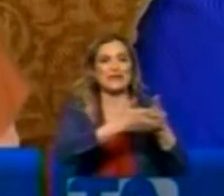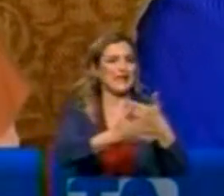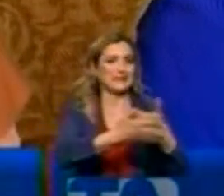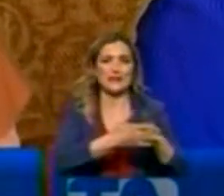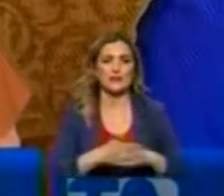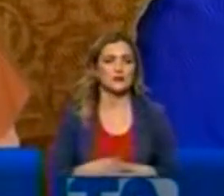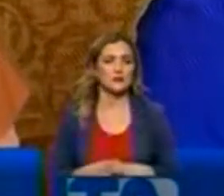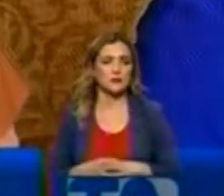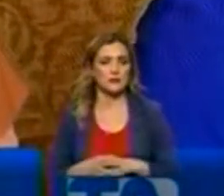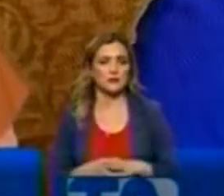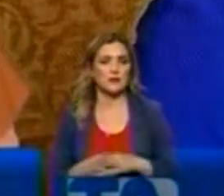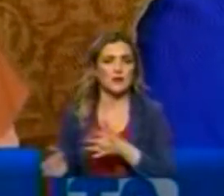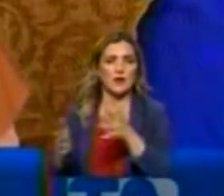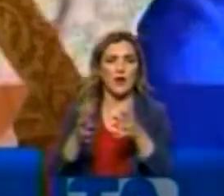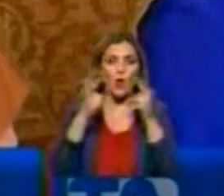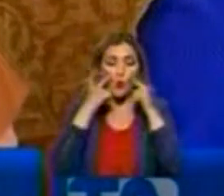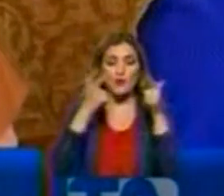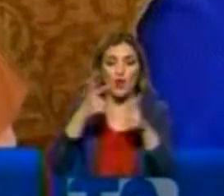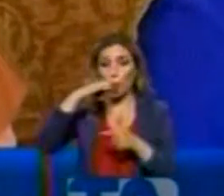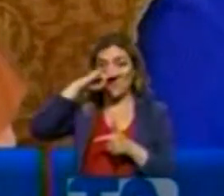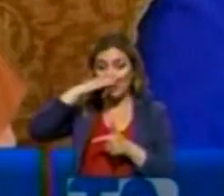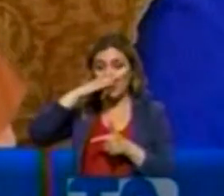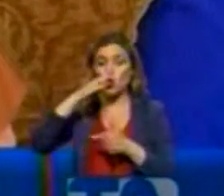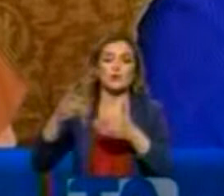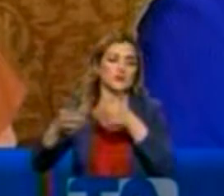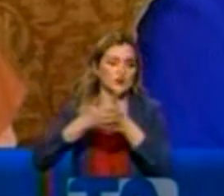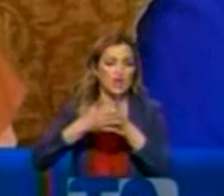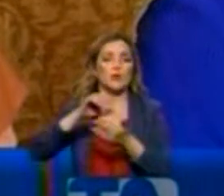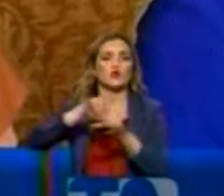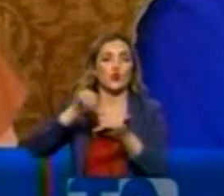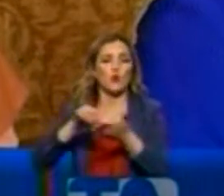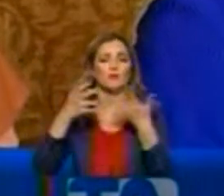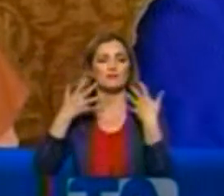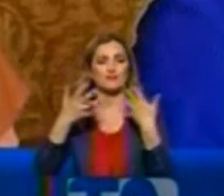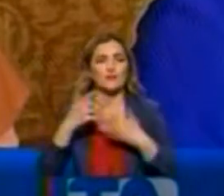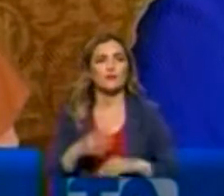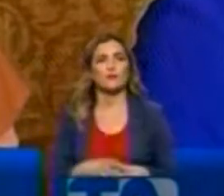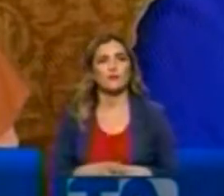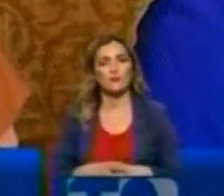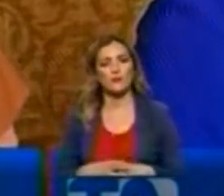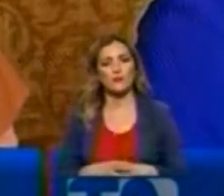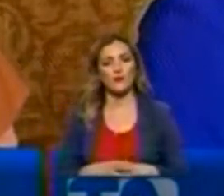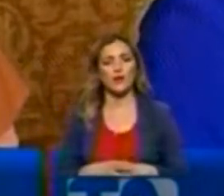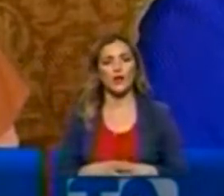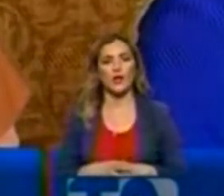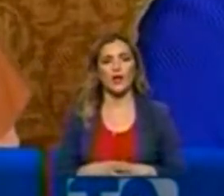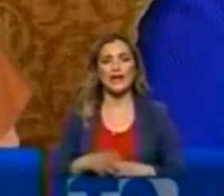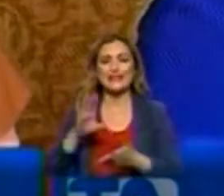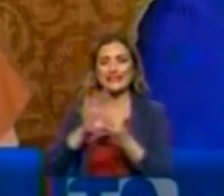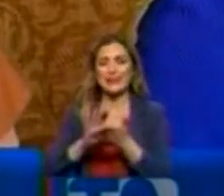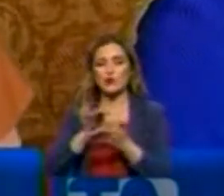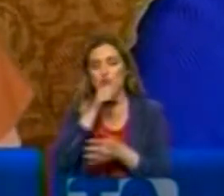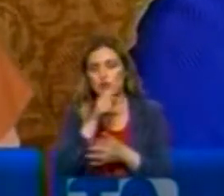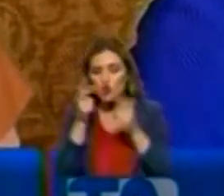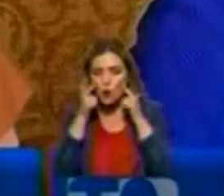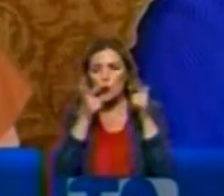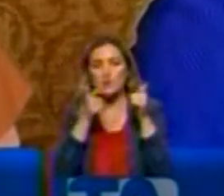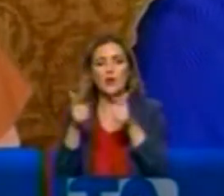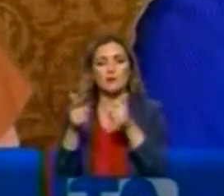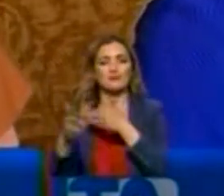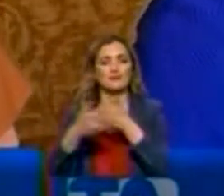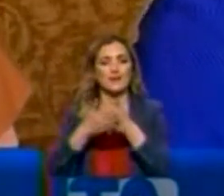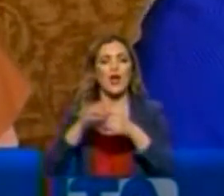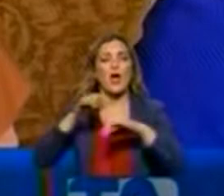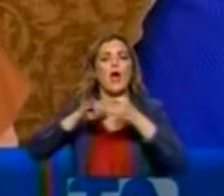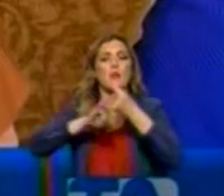y también se cierran las guarderías de la ciudad de Guayaquil, al igual que los gerontológicos, en ambos casos los que dependen